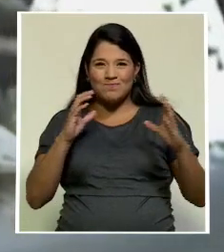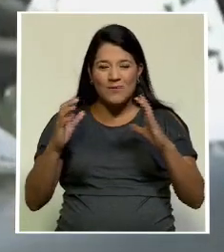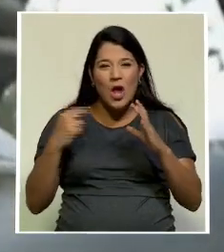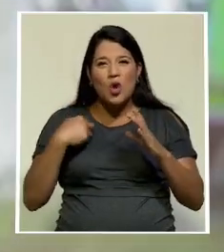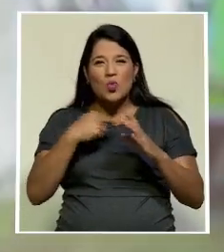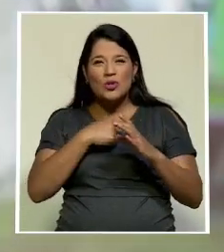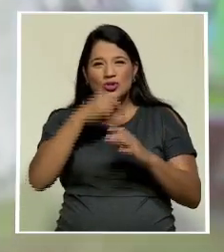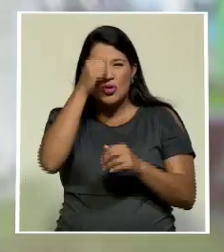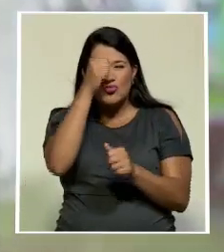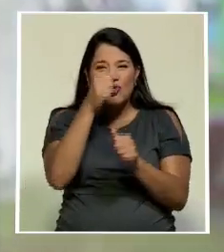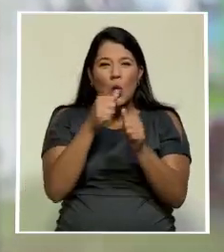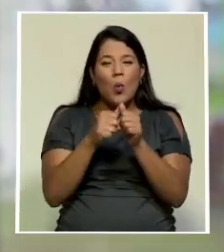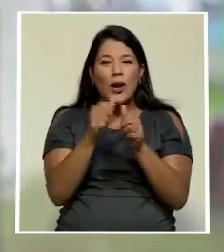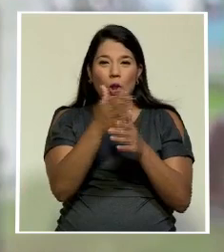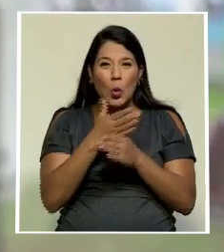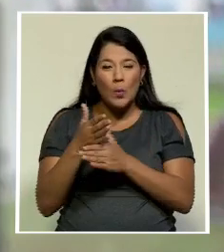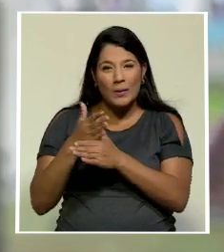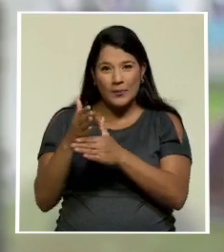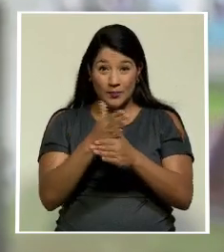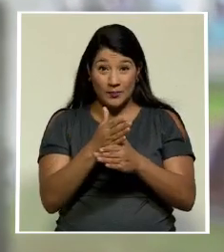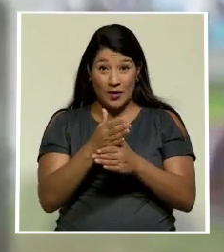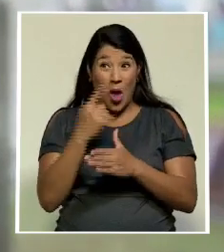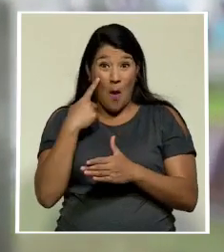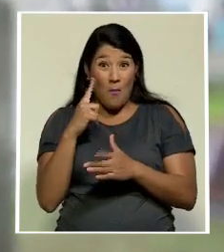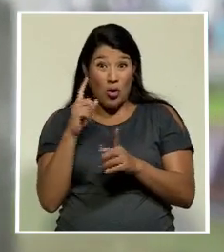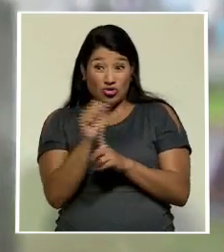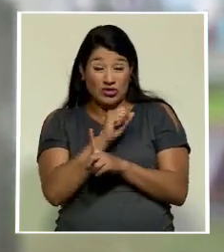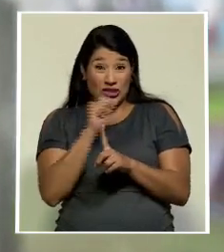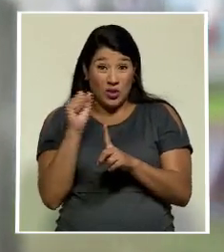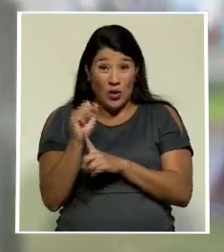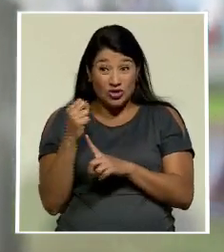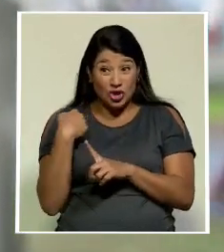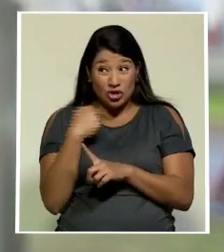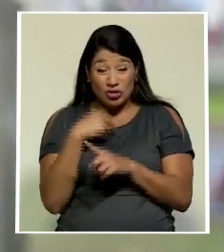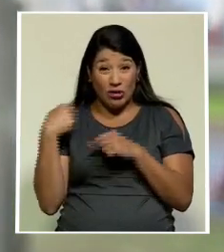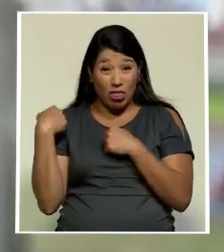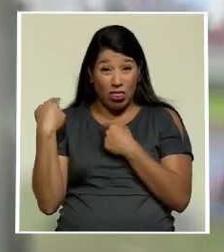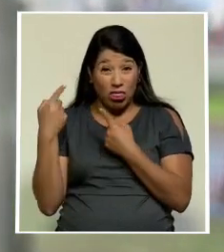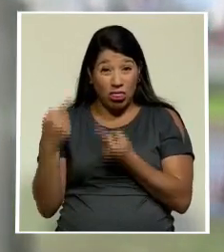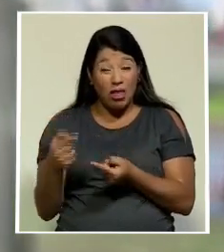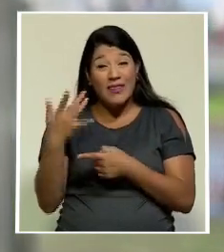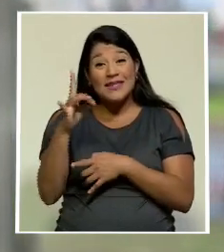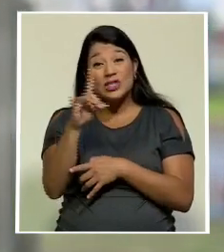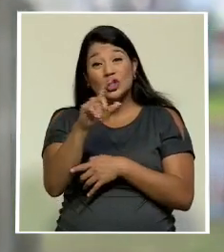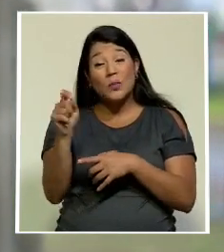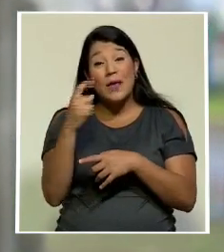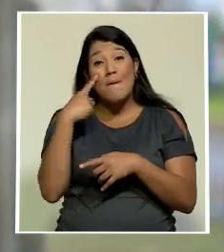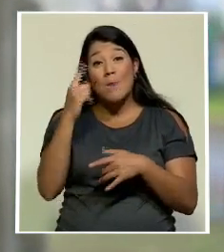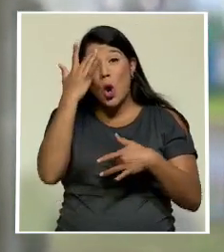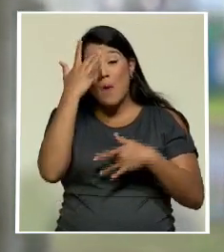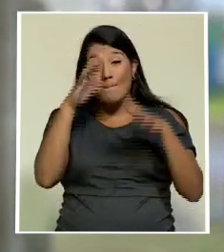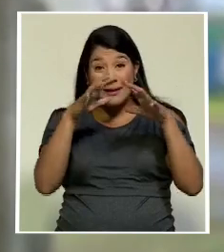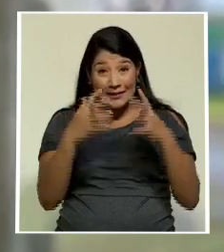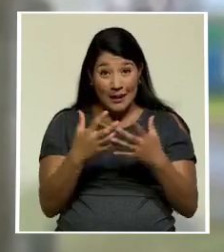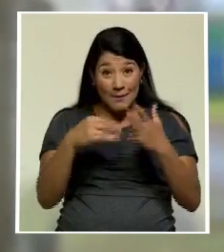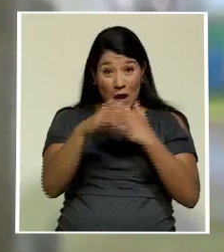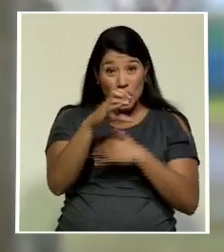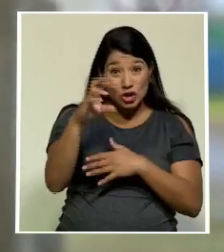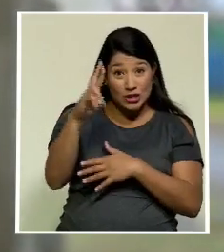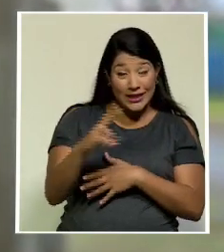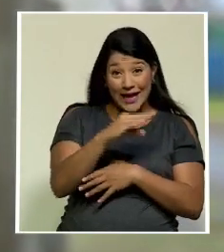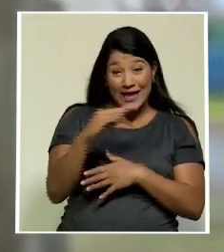Es único por la coyuntura que hemos debido vivir en los últimos 18 meses con la pandemia en el país y en el mundo. Una coyuntura